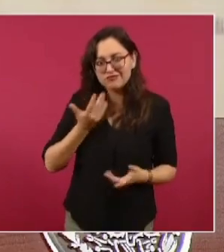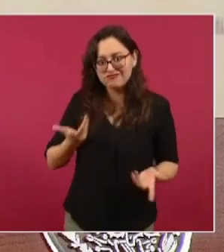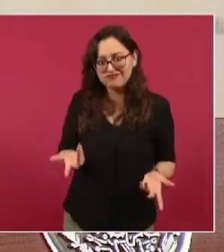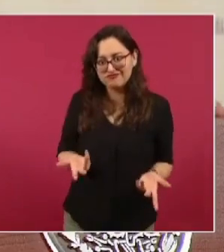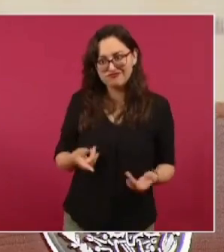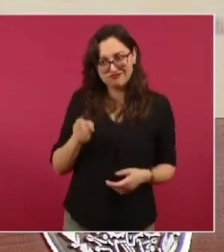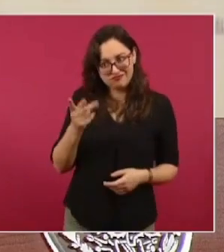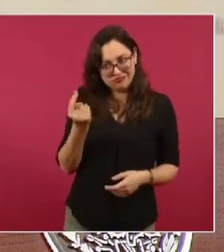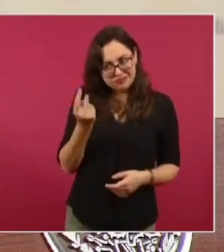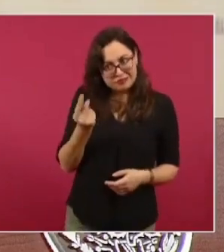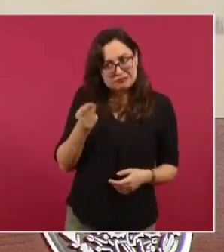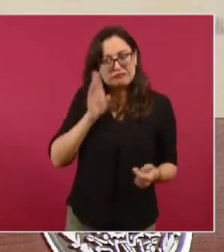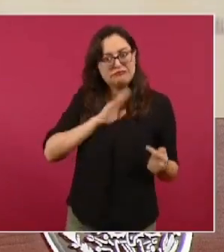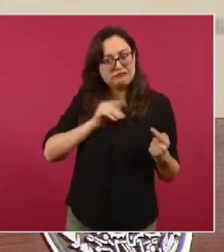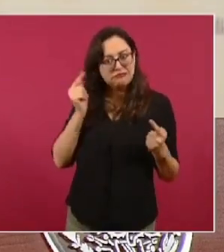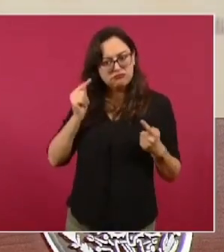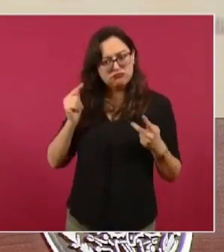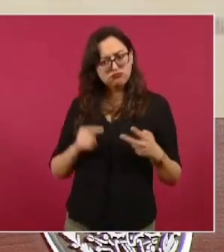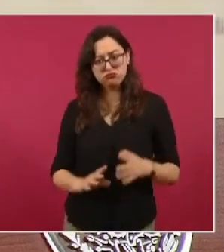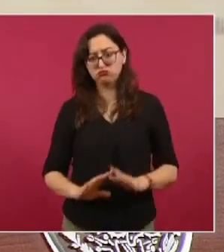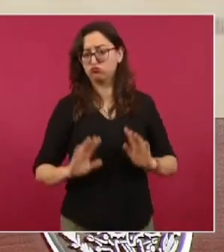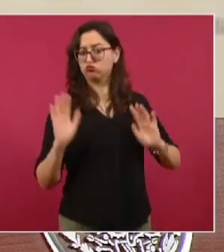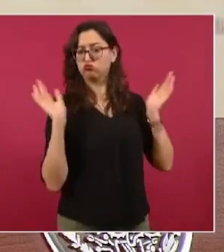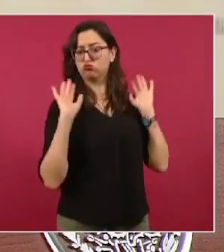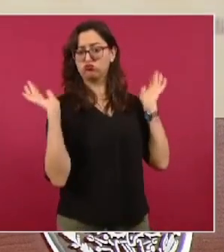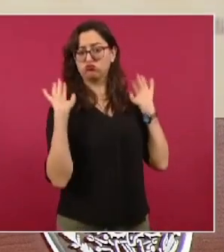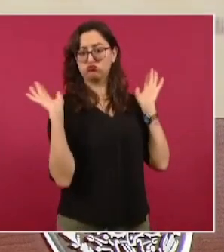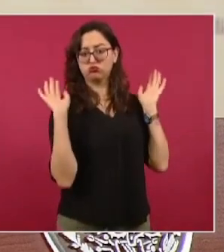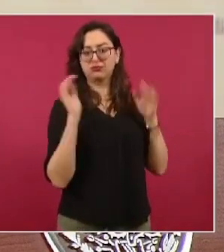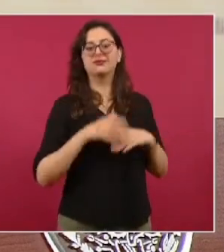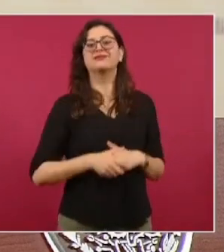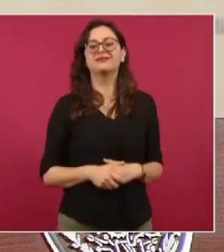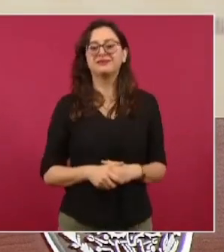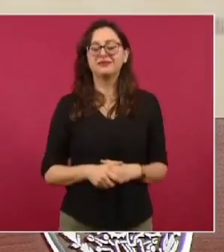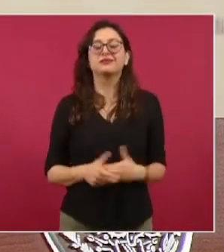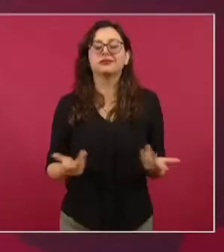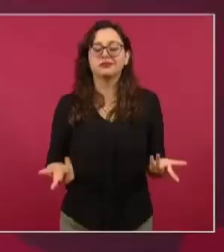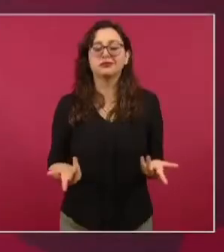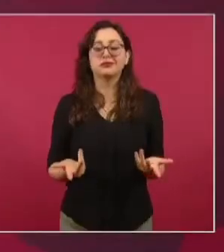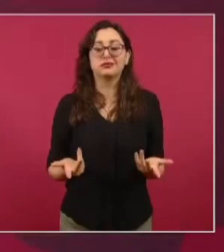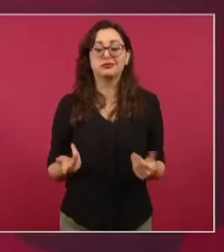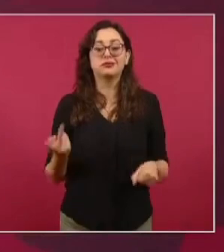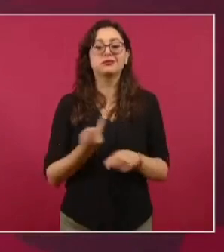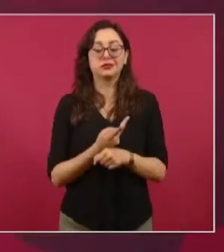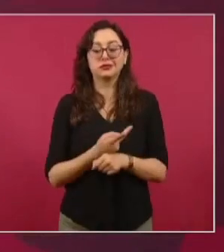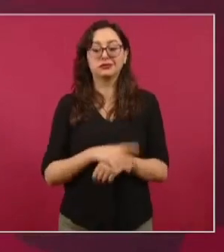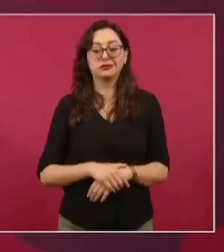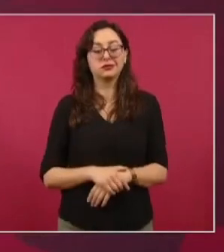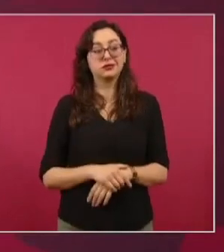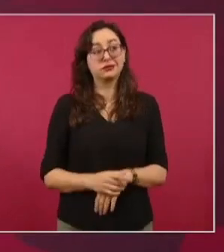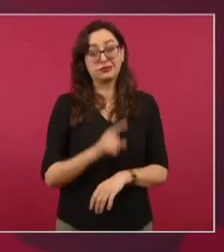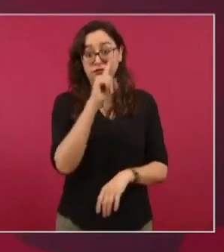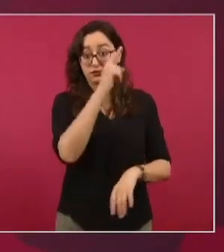completamente cerrados entonces en Estados Unidos si existen corporaciones